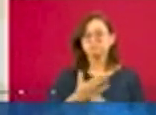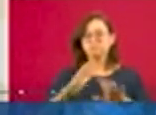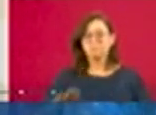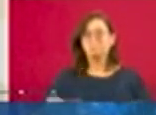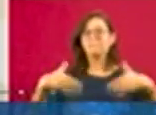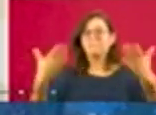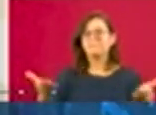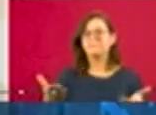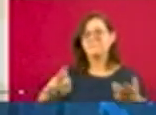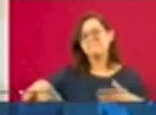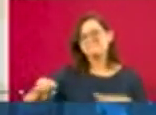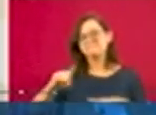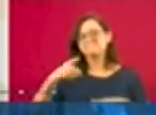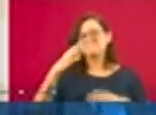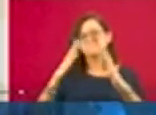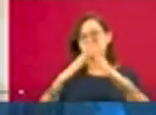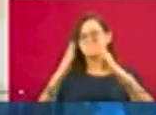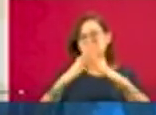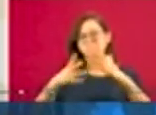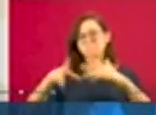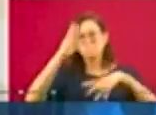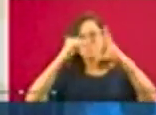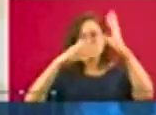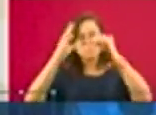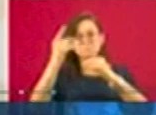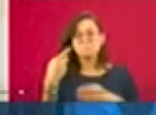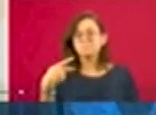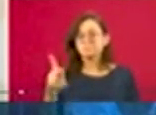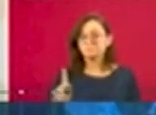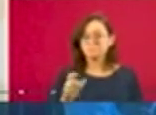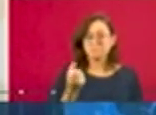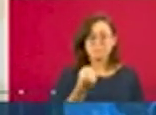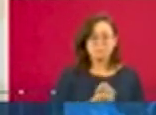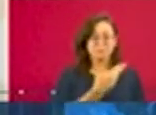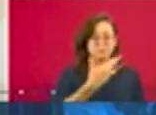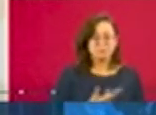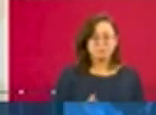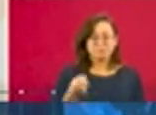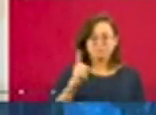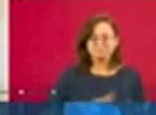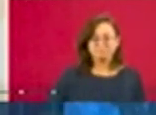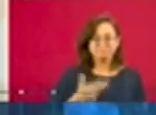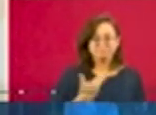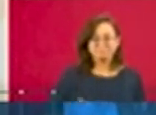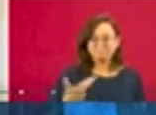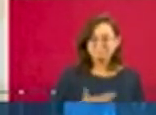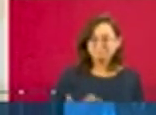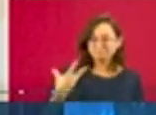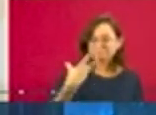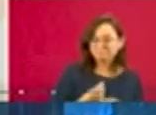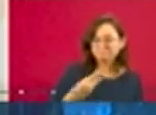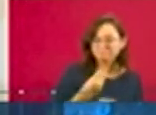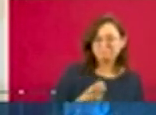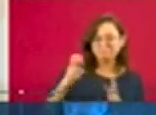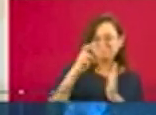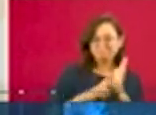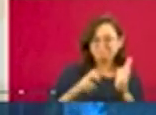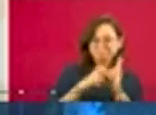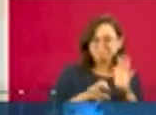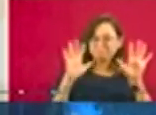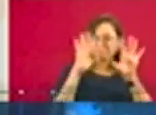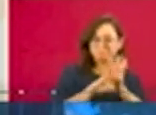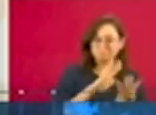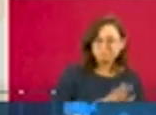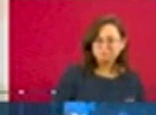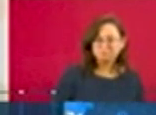habrá algunos que lo hagan, pero en la programación no hay. En Aprende en Casa 1 la programación sí te